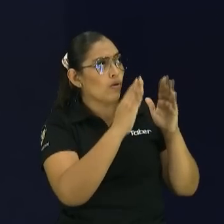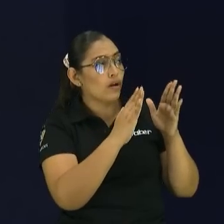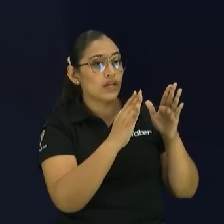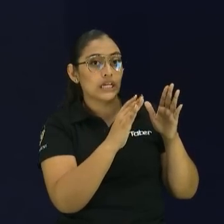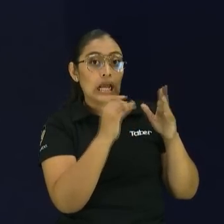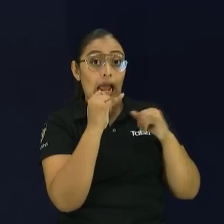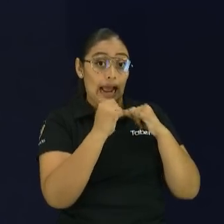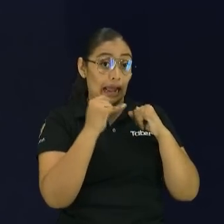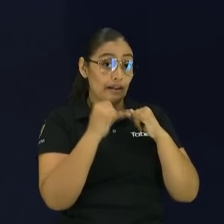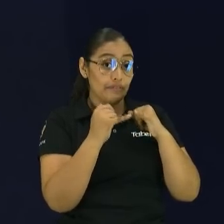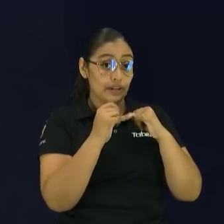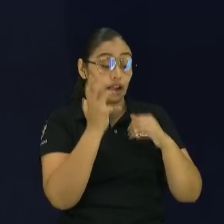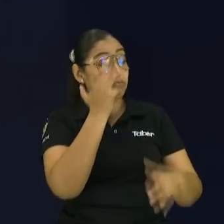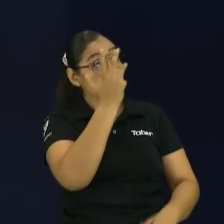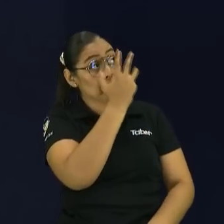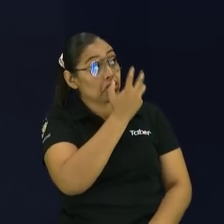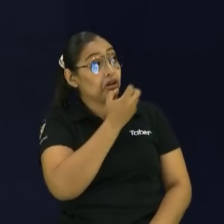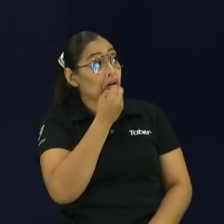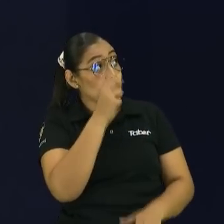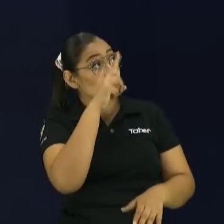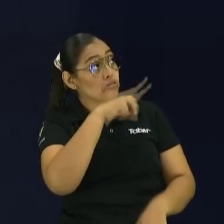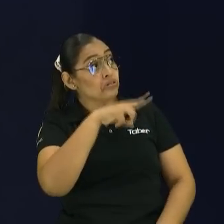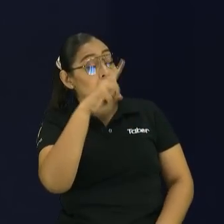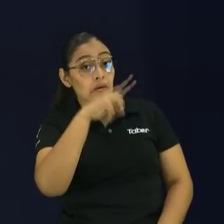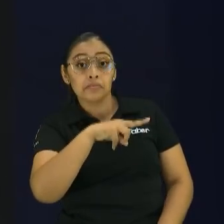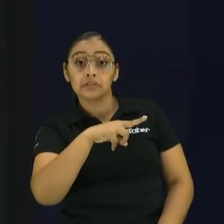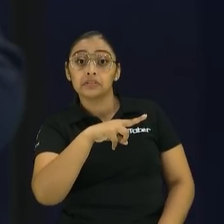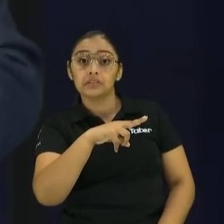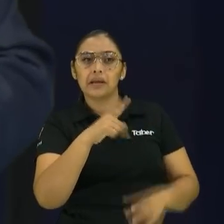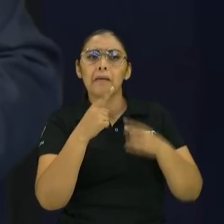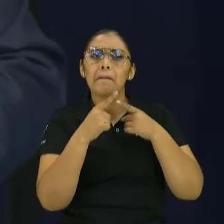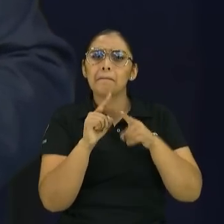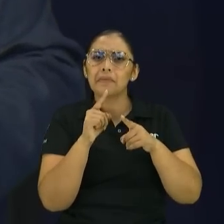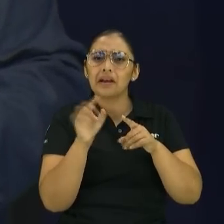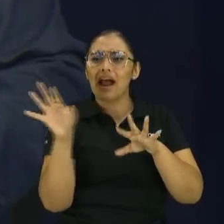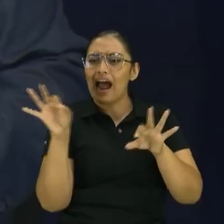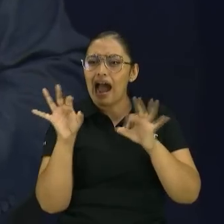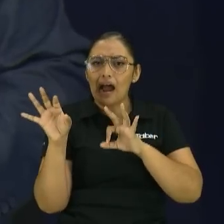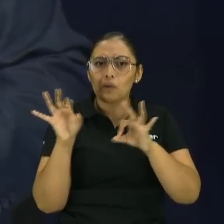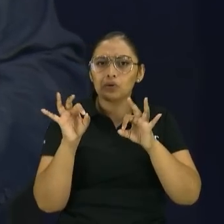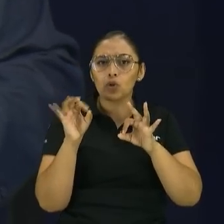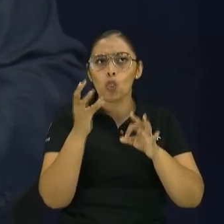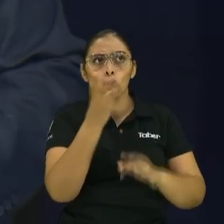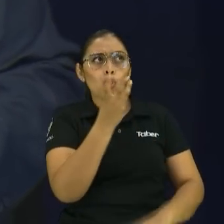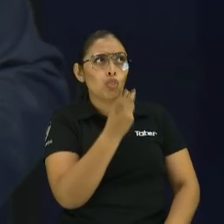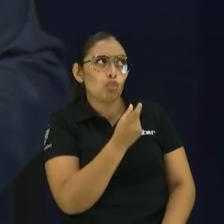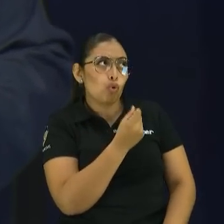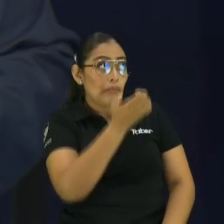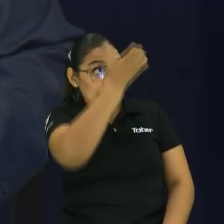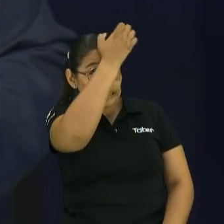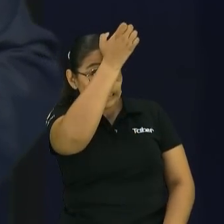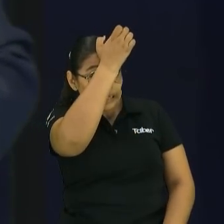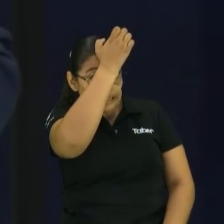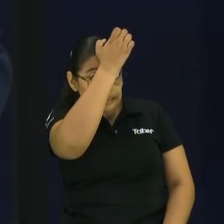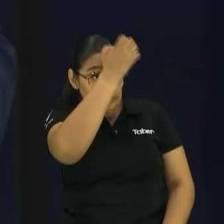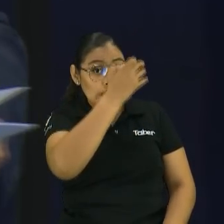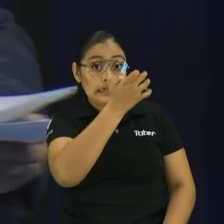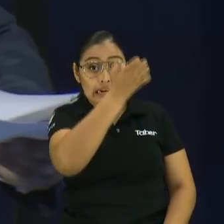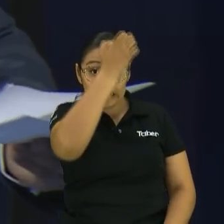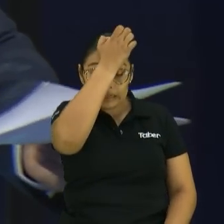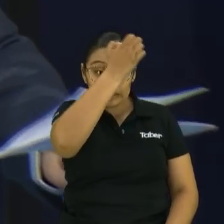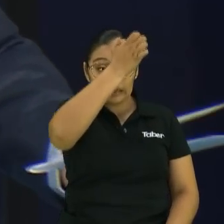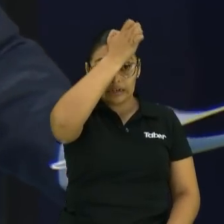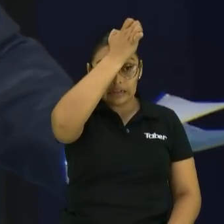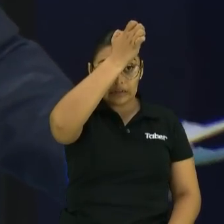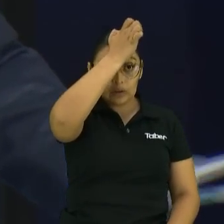arte Pero cuando abandonaban la numerología y el número de pintura que tenía que ir poniendo en cada cuadro